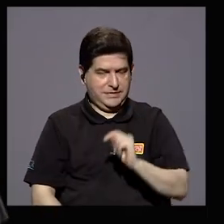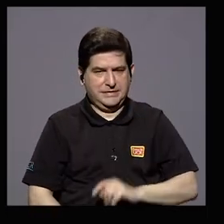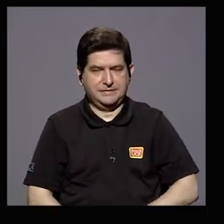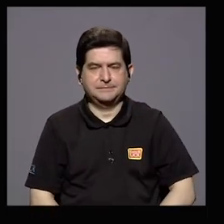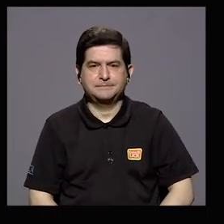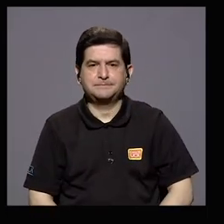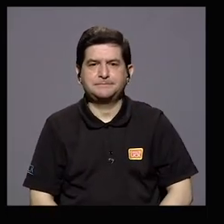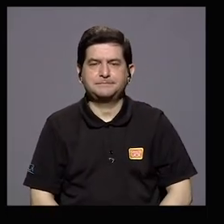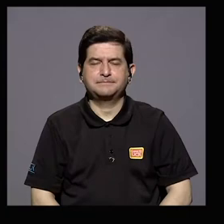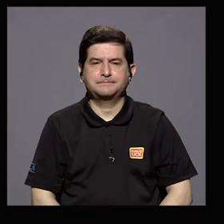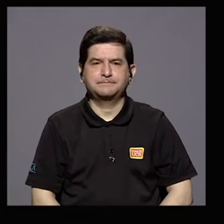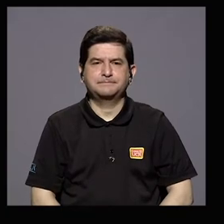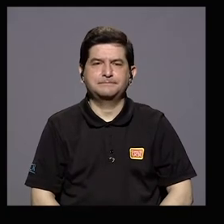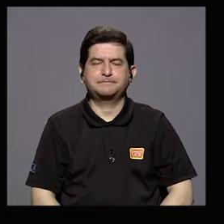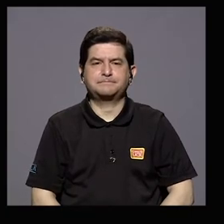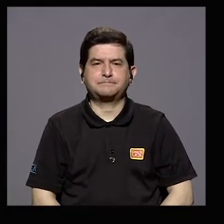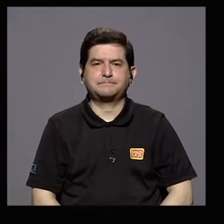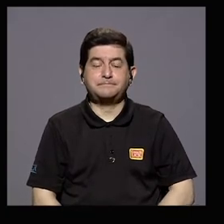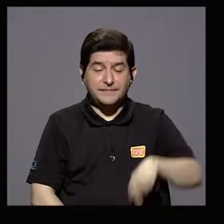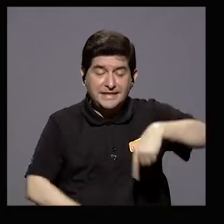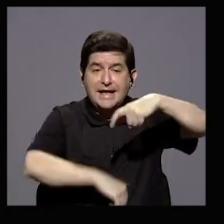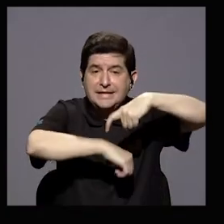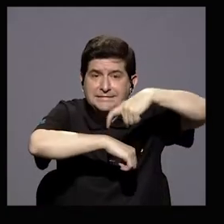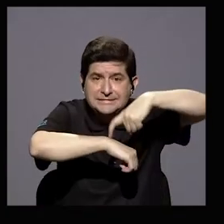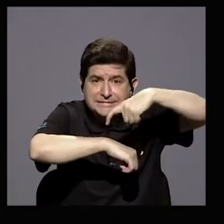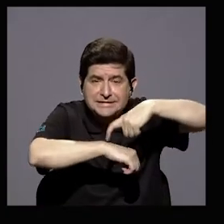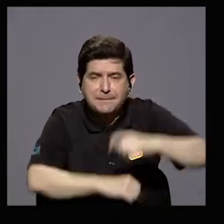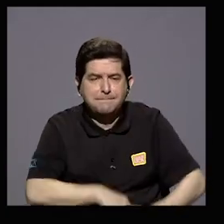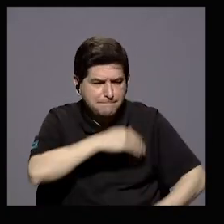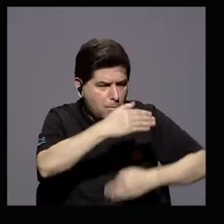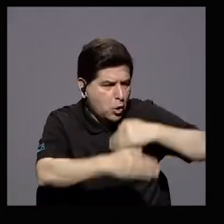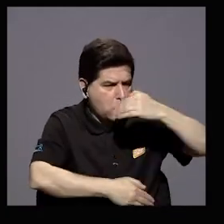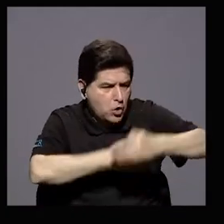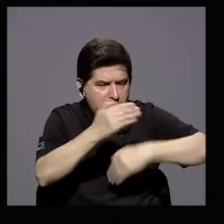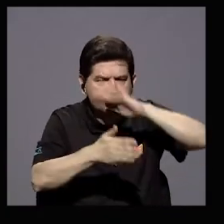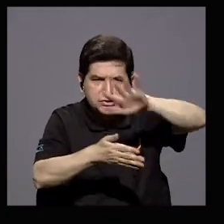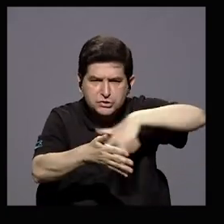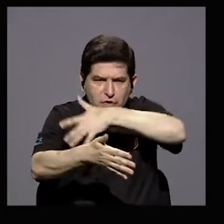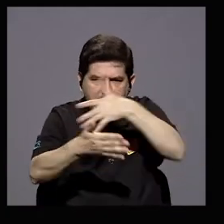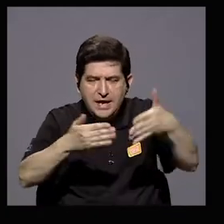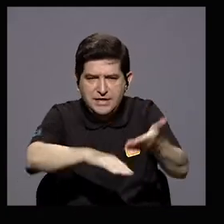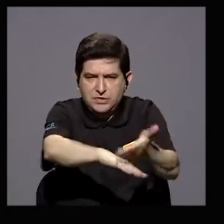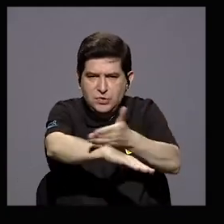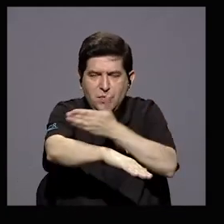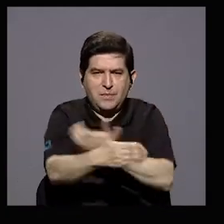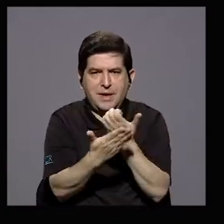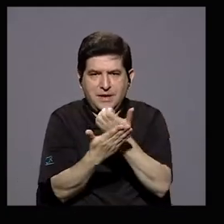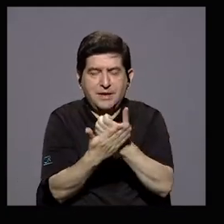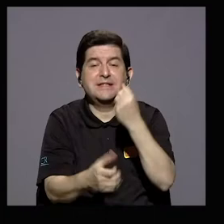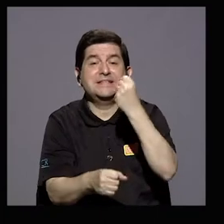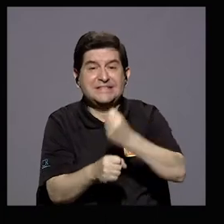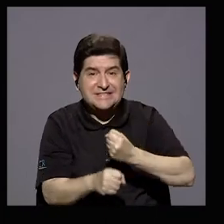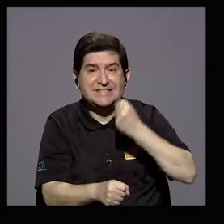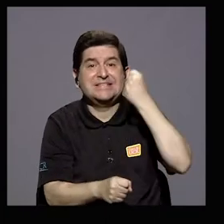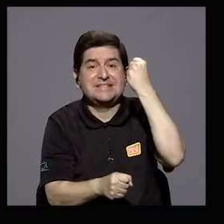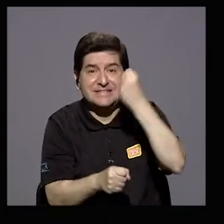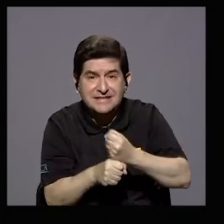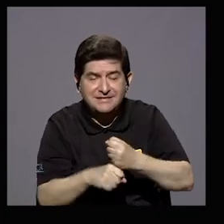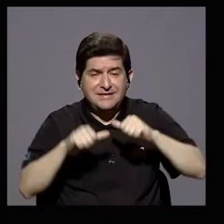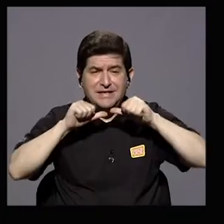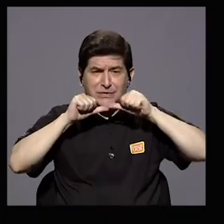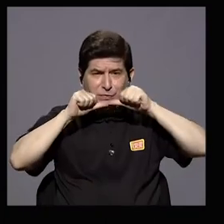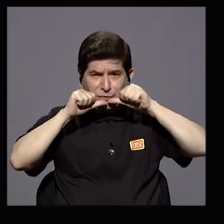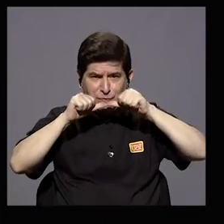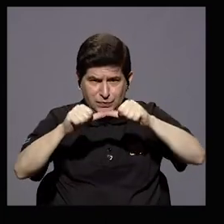poquito, si en este momento la gestión de la agenda para la recuperación económica ha sido una tarea que sigue